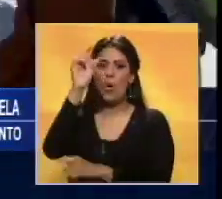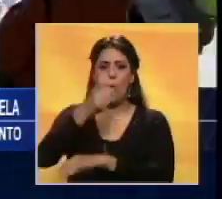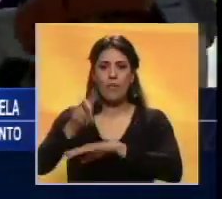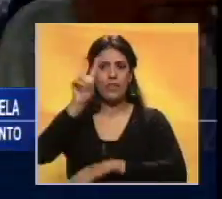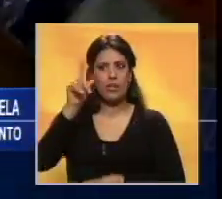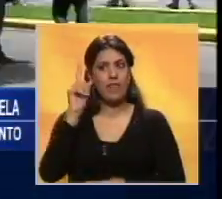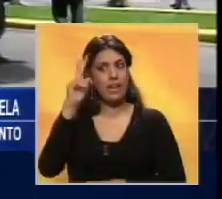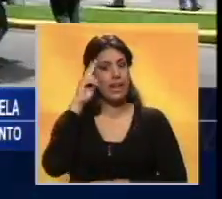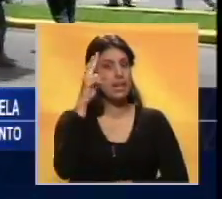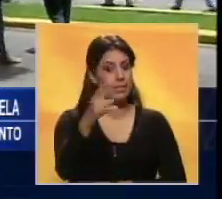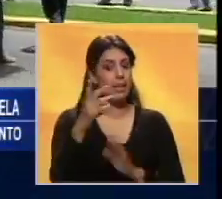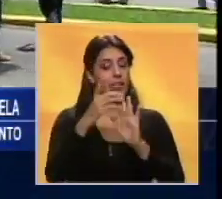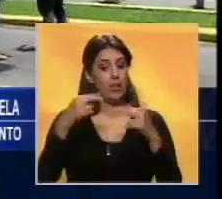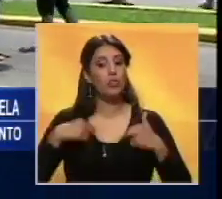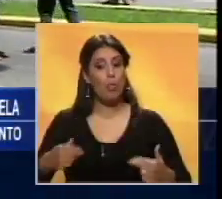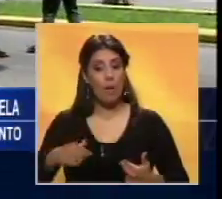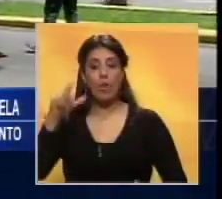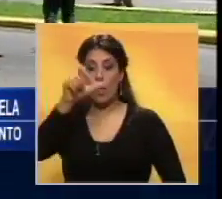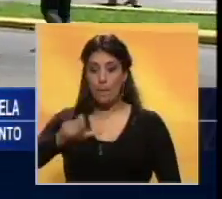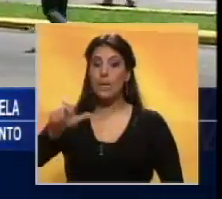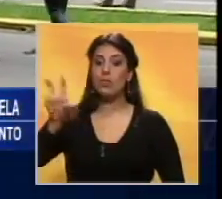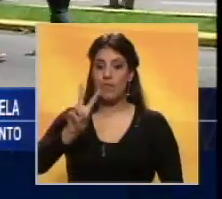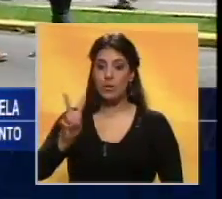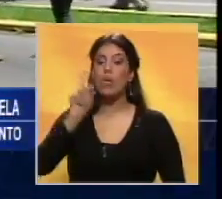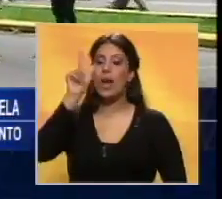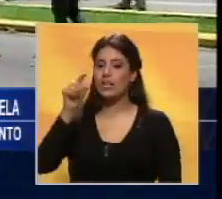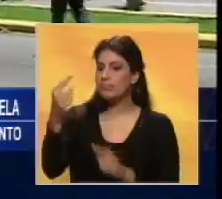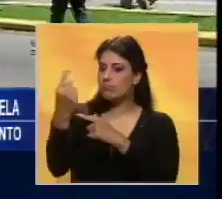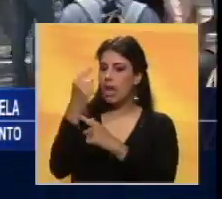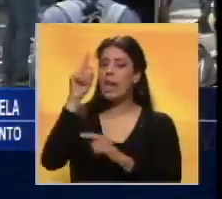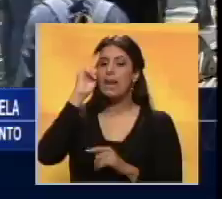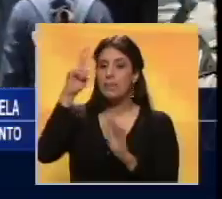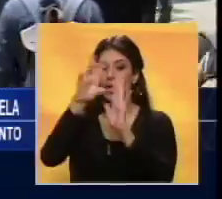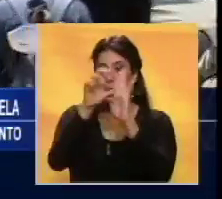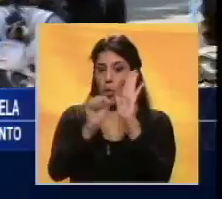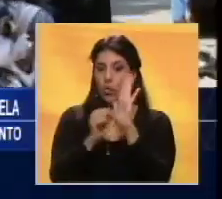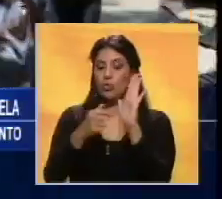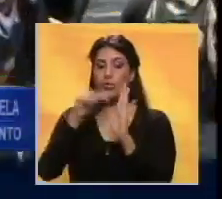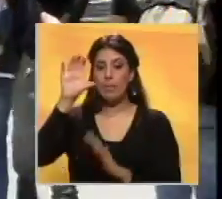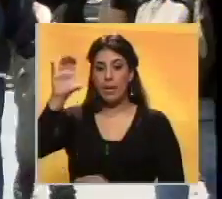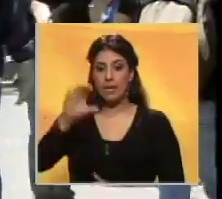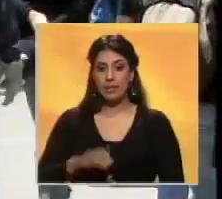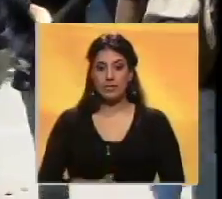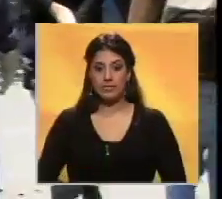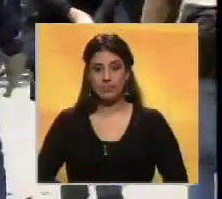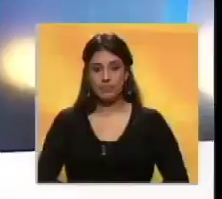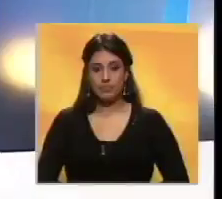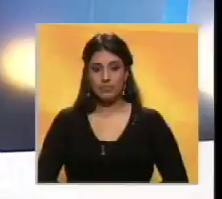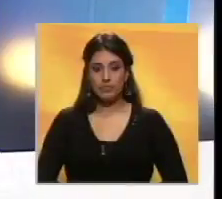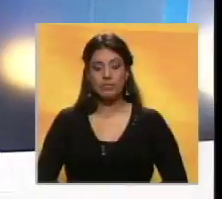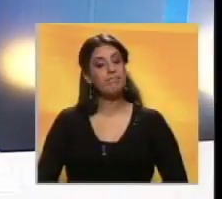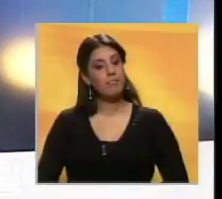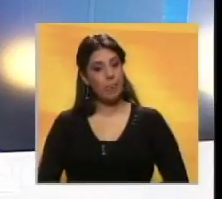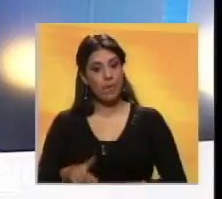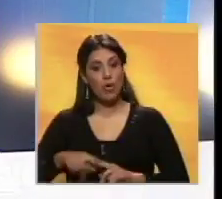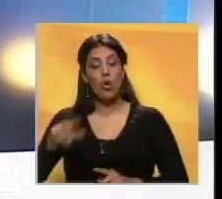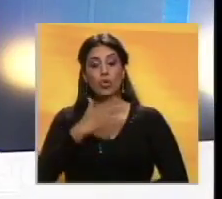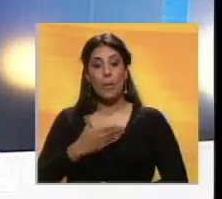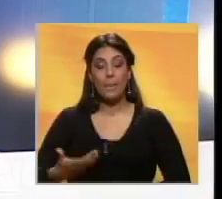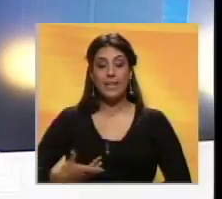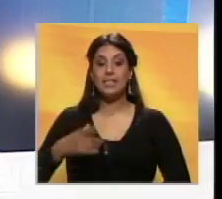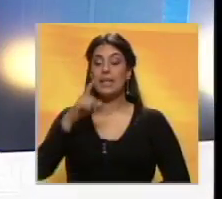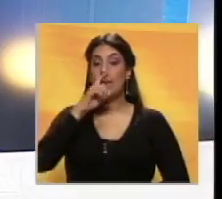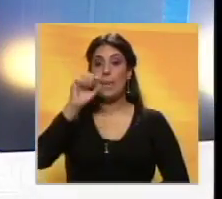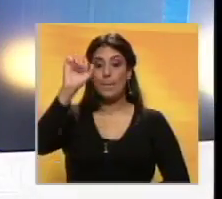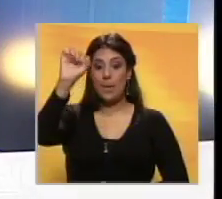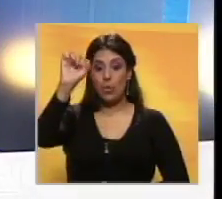venezolano para que respete los derechos humanos de la población, como lo estipula la Constitución del país. El presidente de la